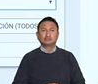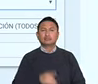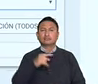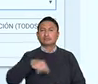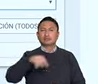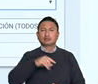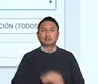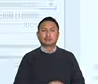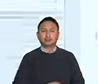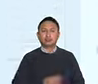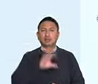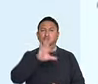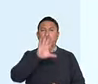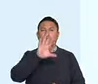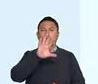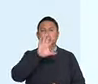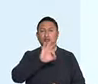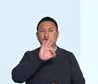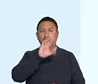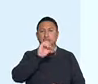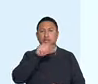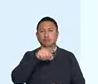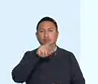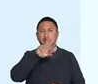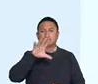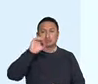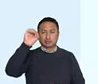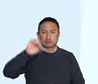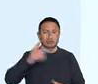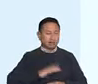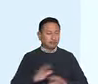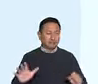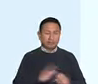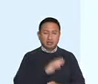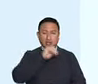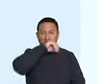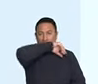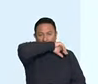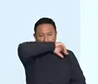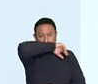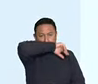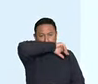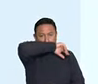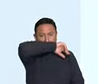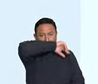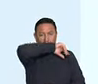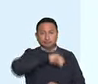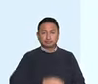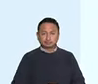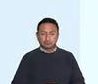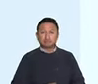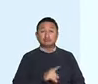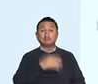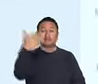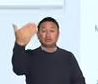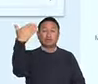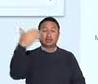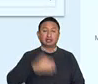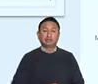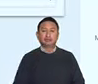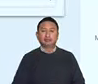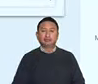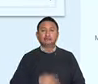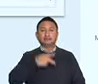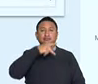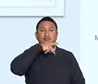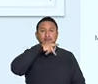abajo. 90.25%. Sí. O sea, esto ya, ya está, ahí ya está, ya definido. Javier Pincay es el alcalde de